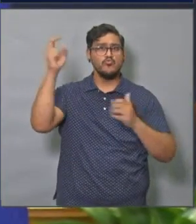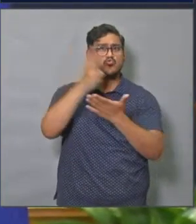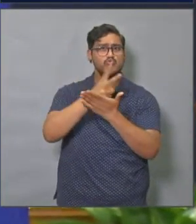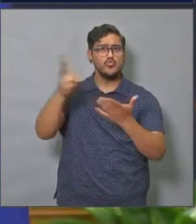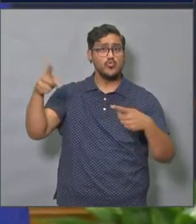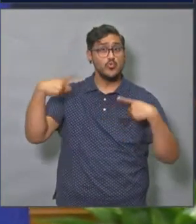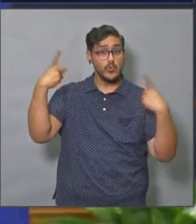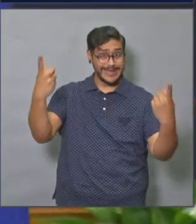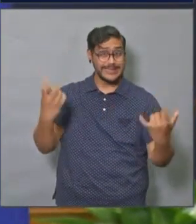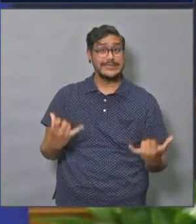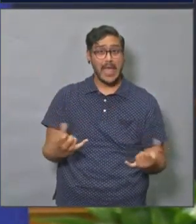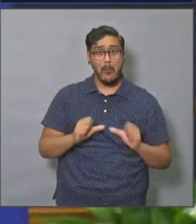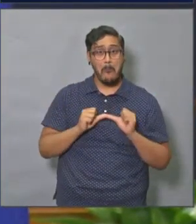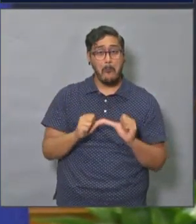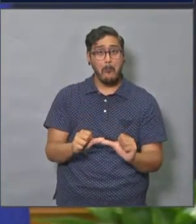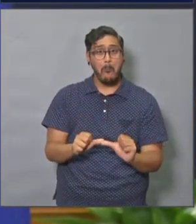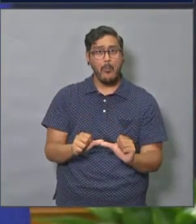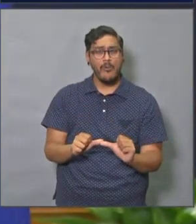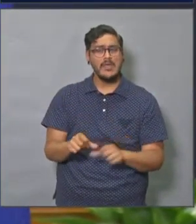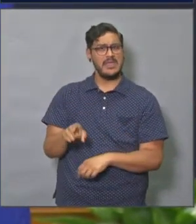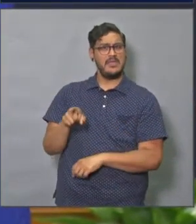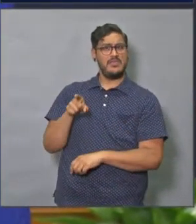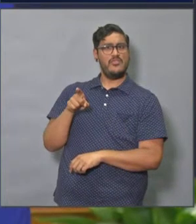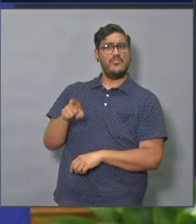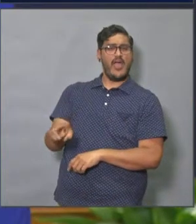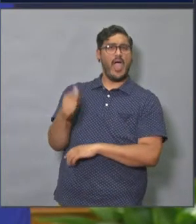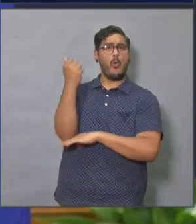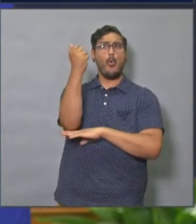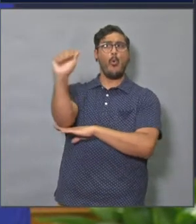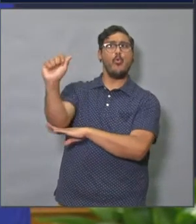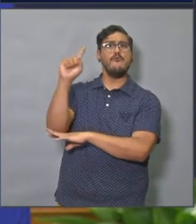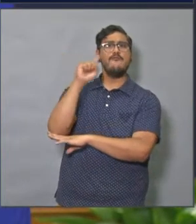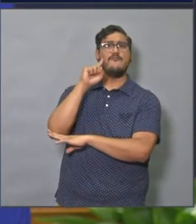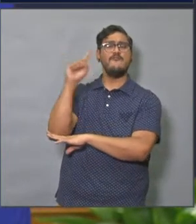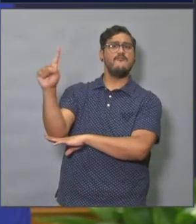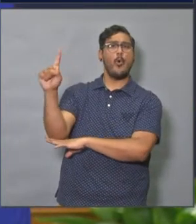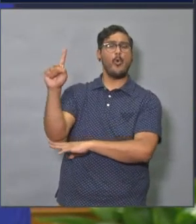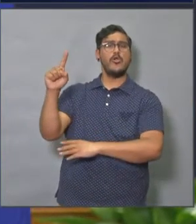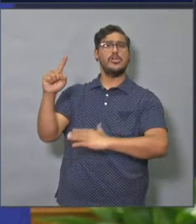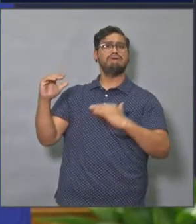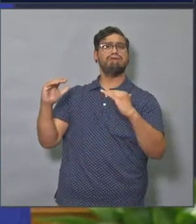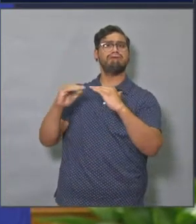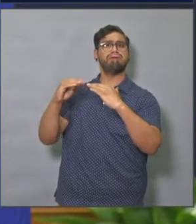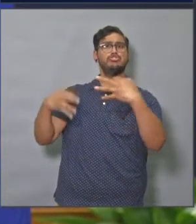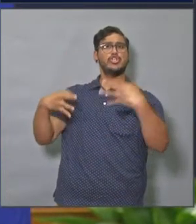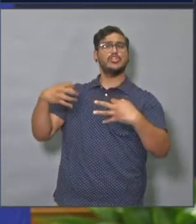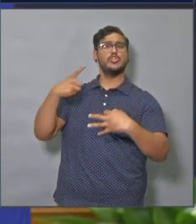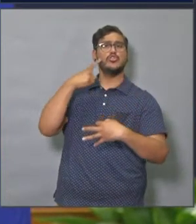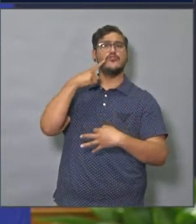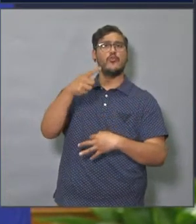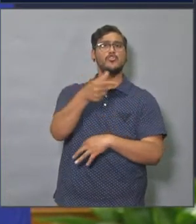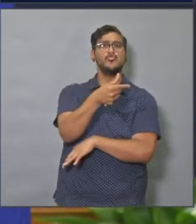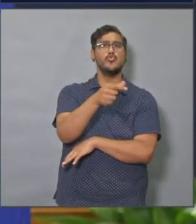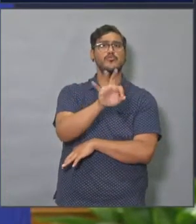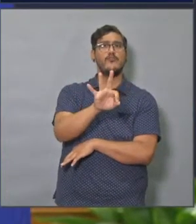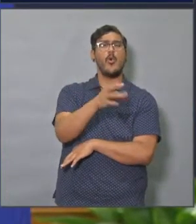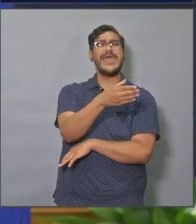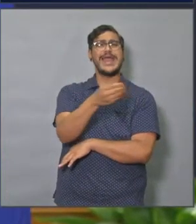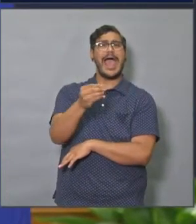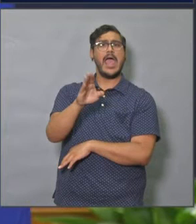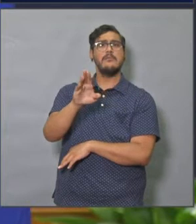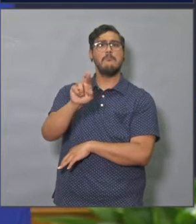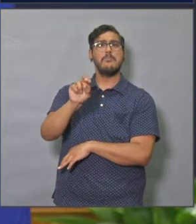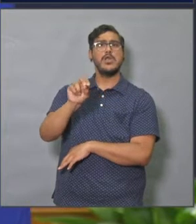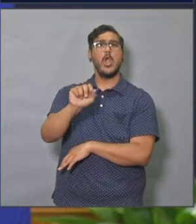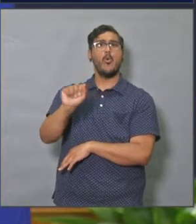semana. Este movimiento por la justicia en nombre de George Floyd y Breonna Taylor y otros